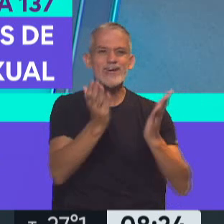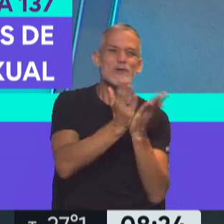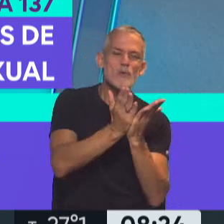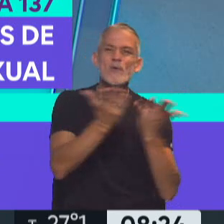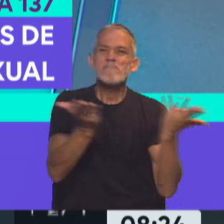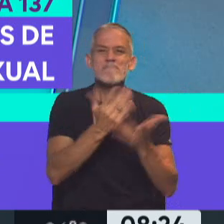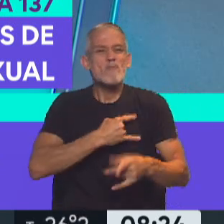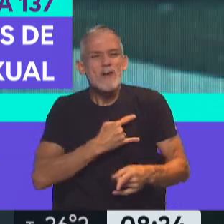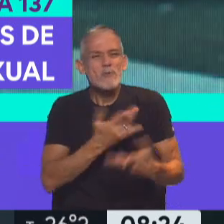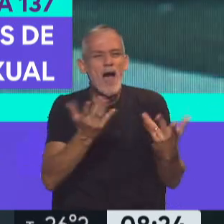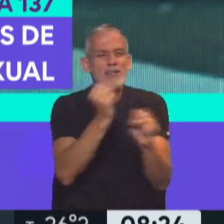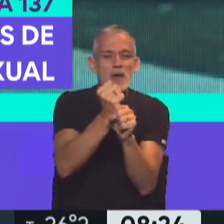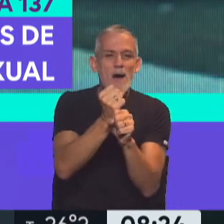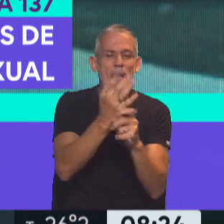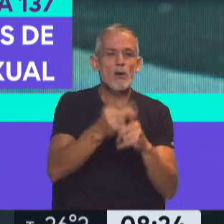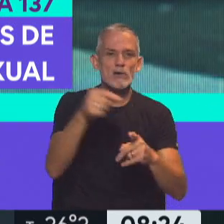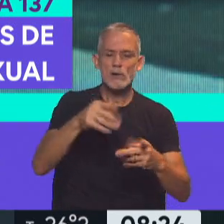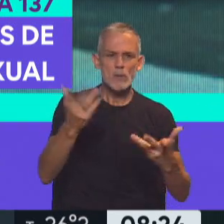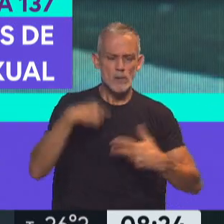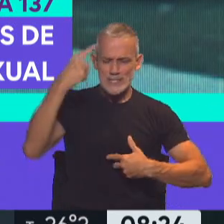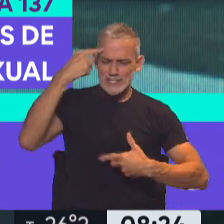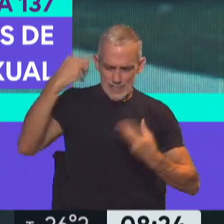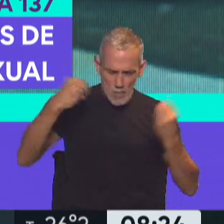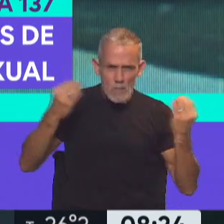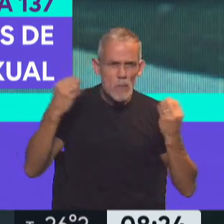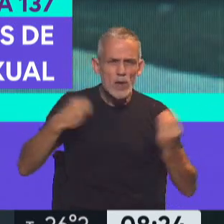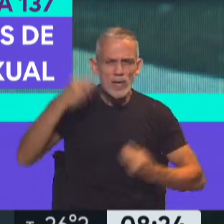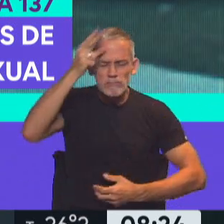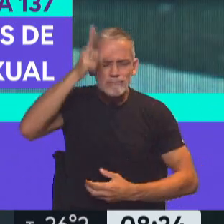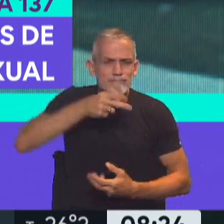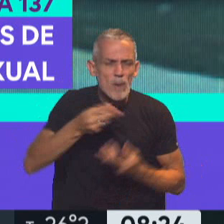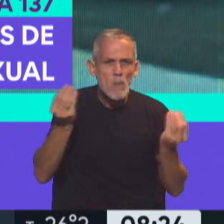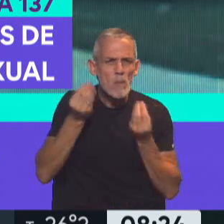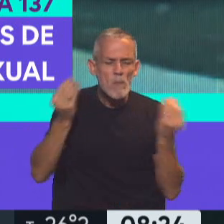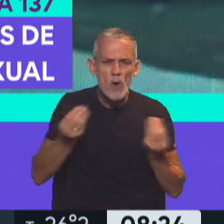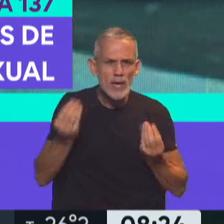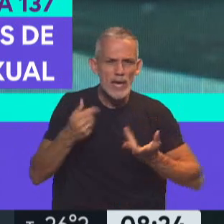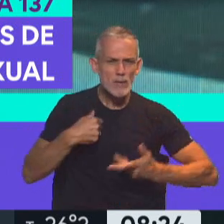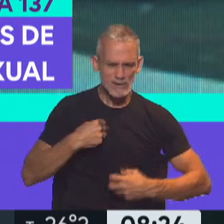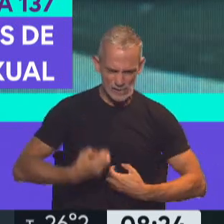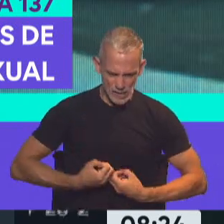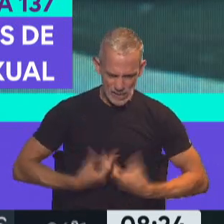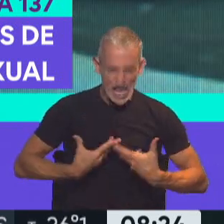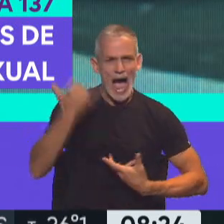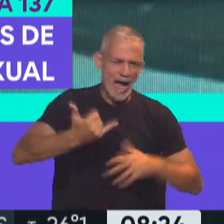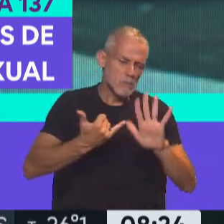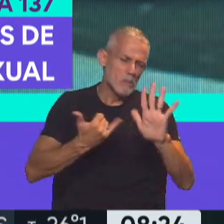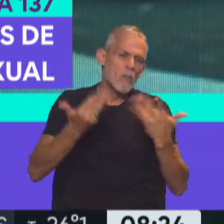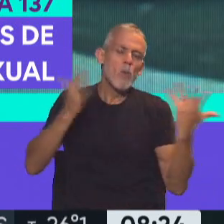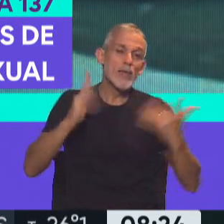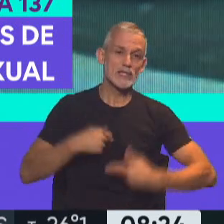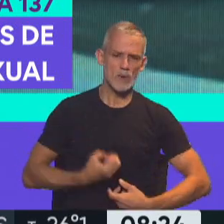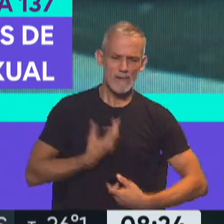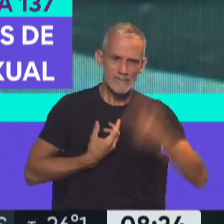algunos estudiaban. ¿Qué les pasa por la cabeza que ni siquiera, ponele que tengan esa perversión asquerosa, pero ni